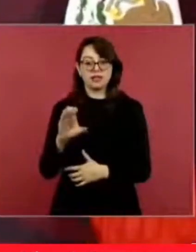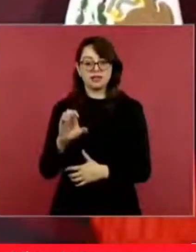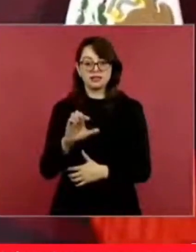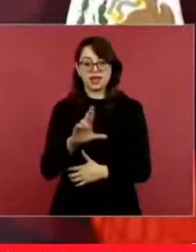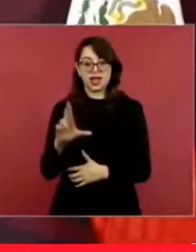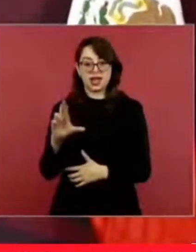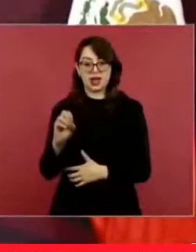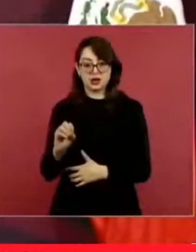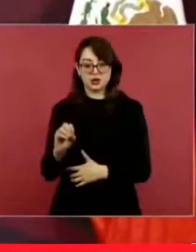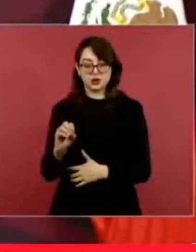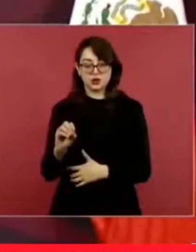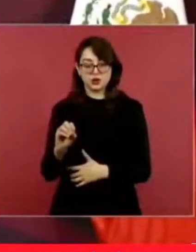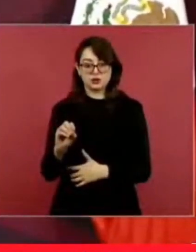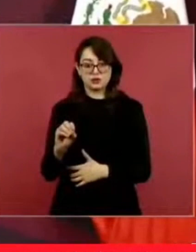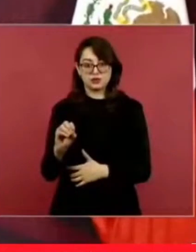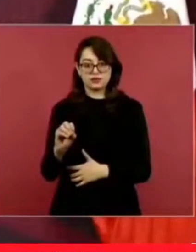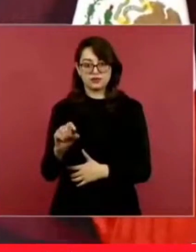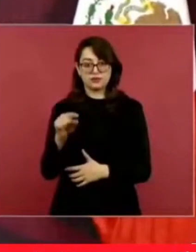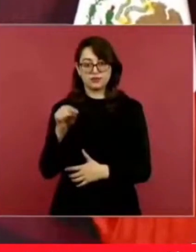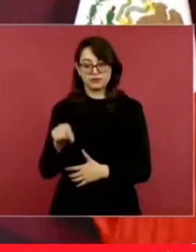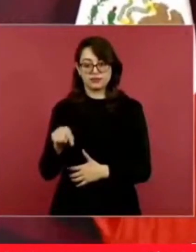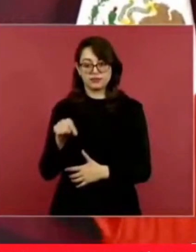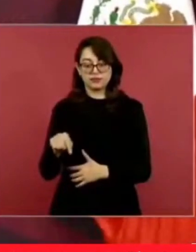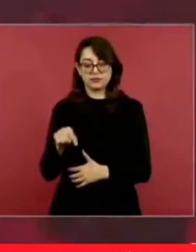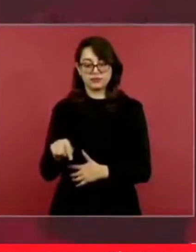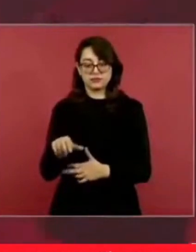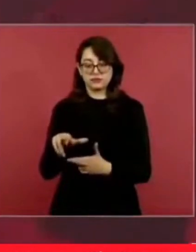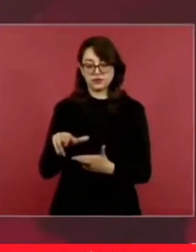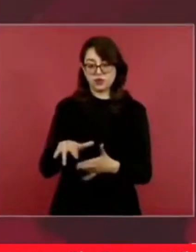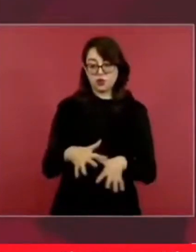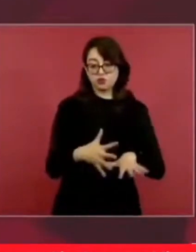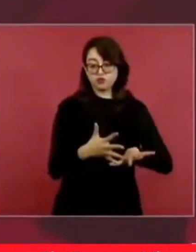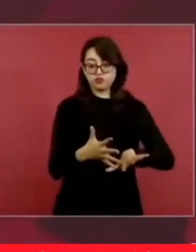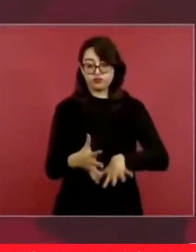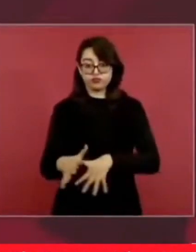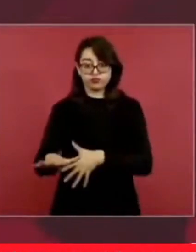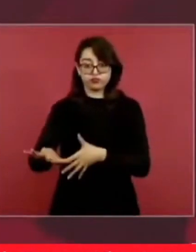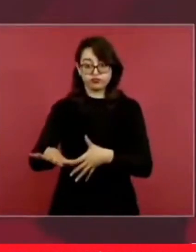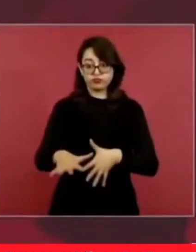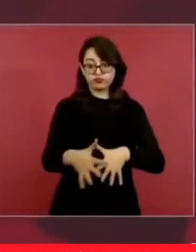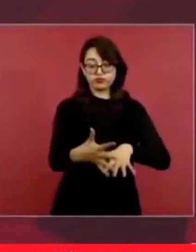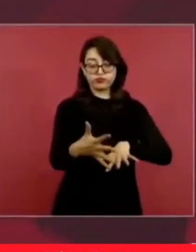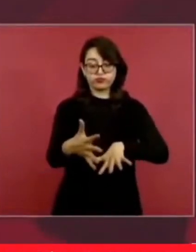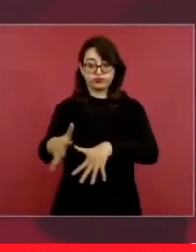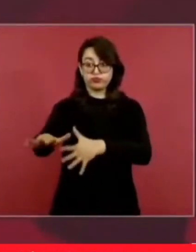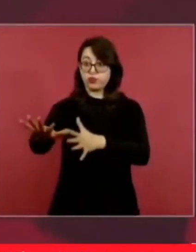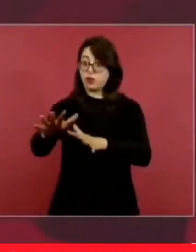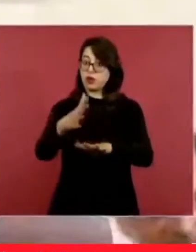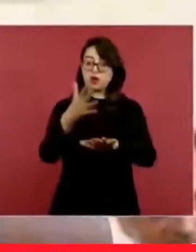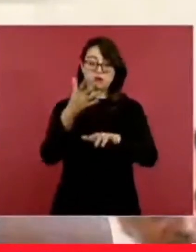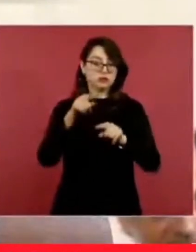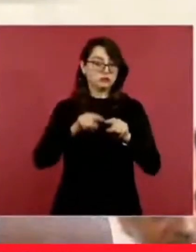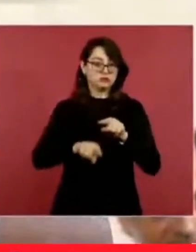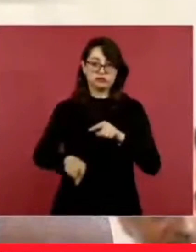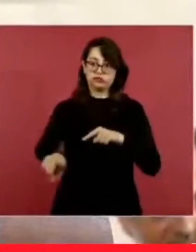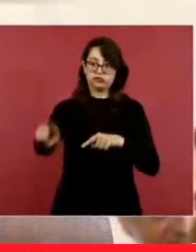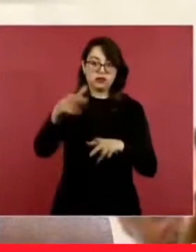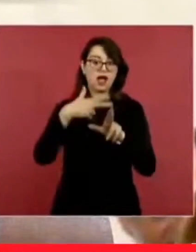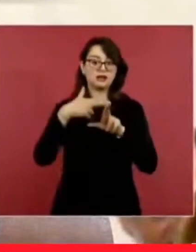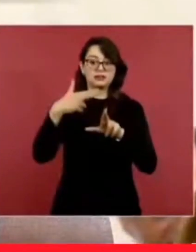ya el río es navegable hasta las costas del Golfo, el